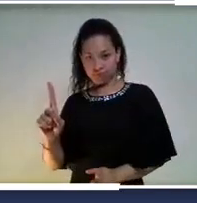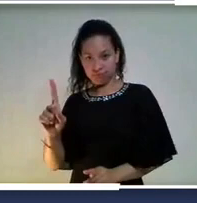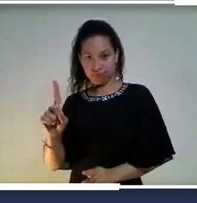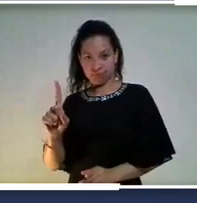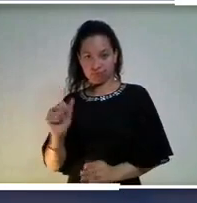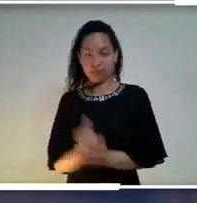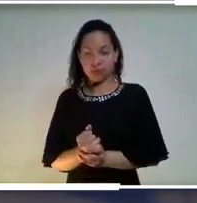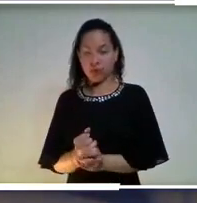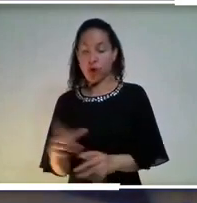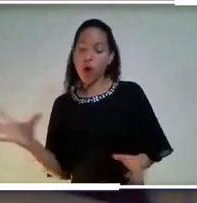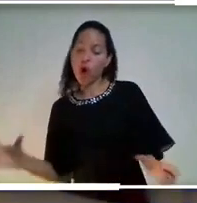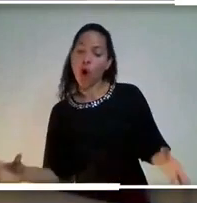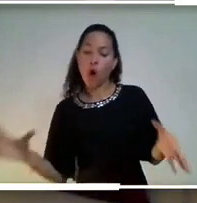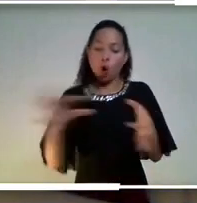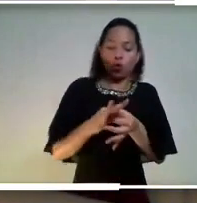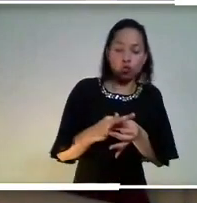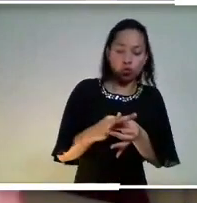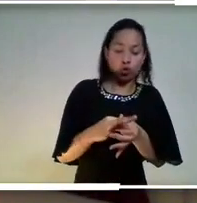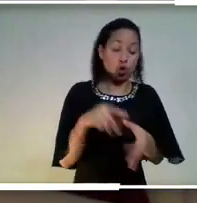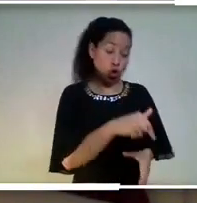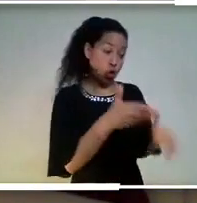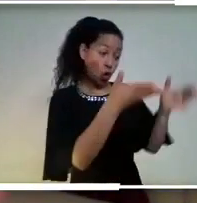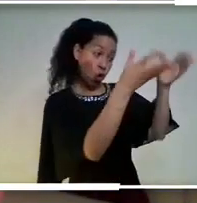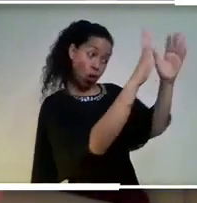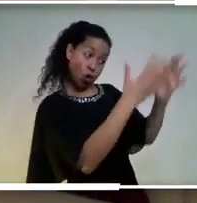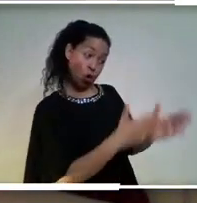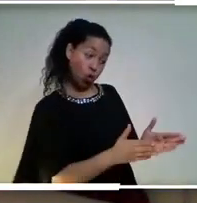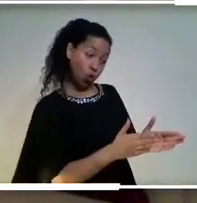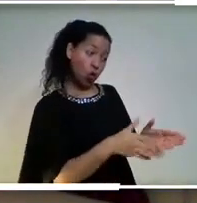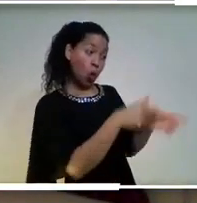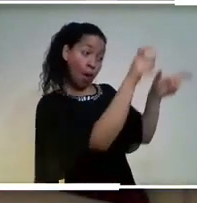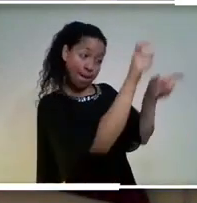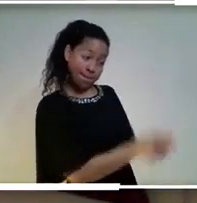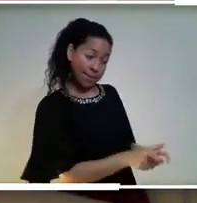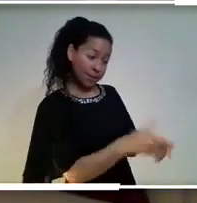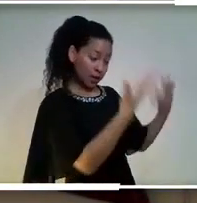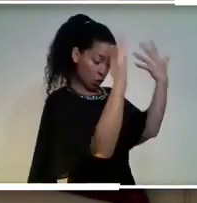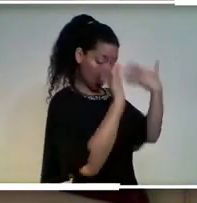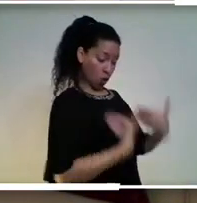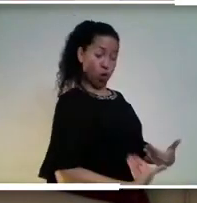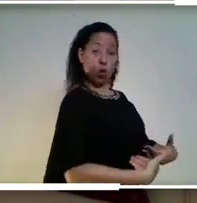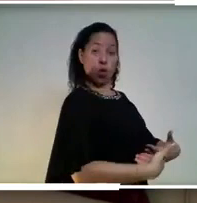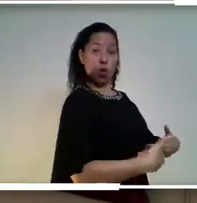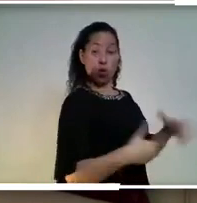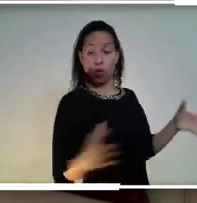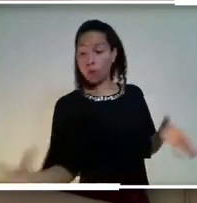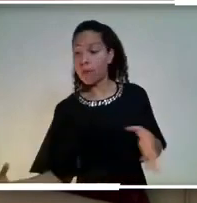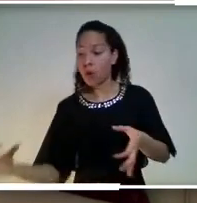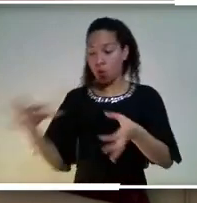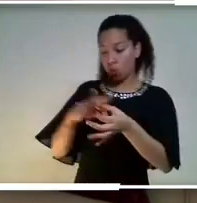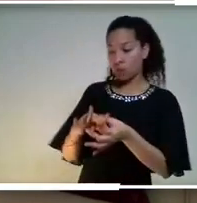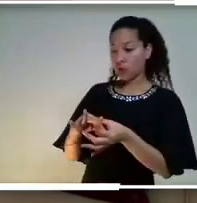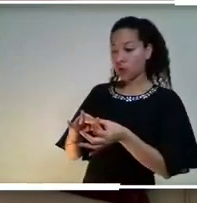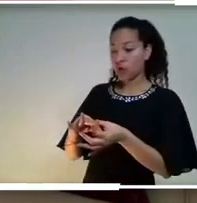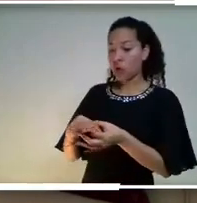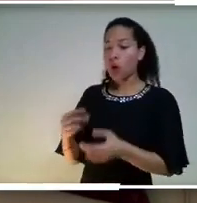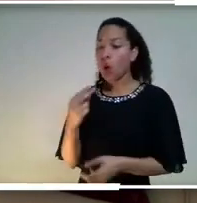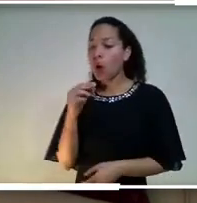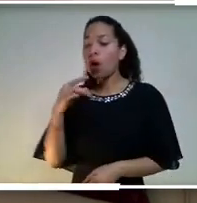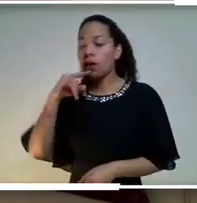cuerpo y el soplo de vida por eso pregunto es usted un alma usted tiene un alma